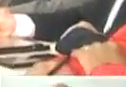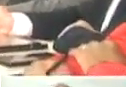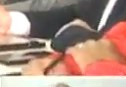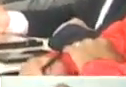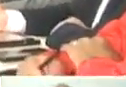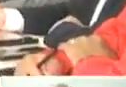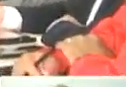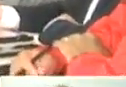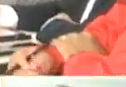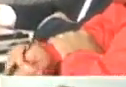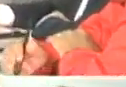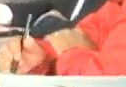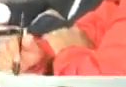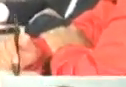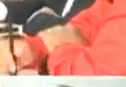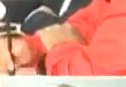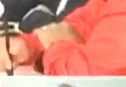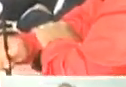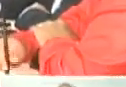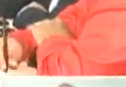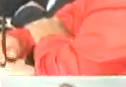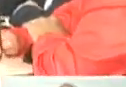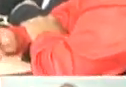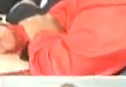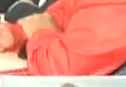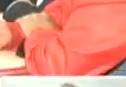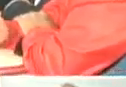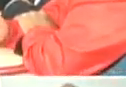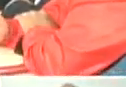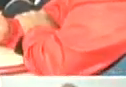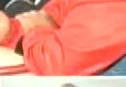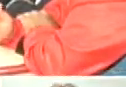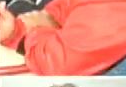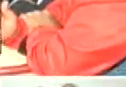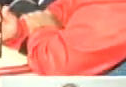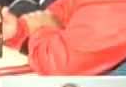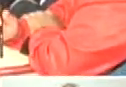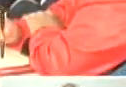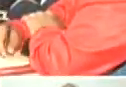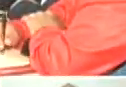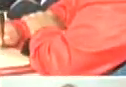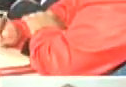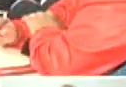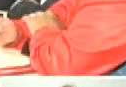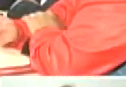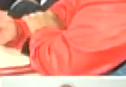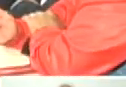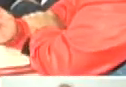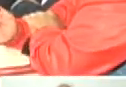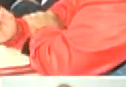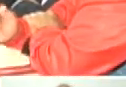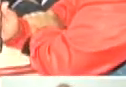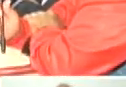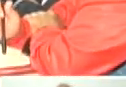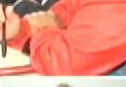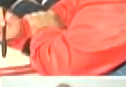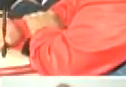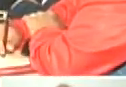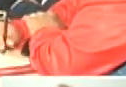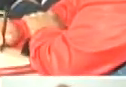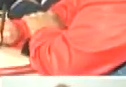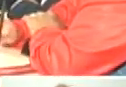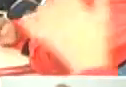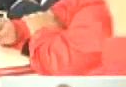que viene aterrizando de París precisamente fue a París a preparar mi cumpleaños fue la vicepresidenta de asuntos